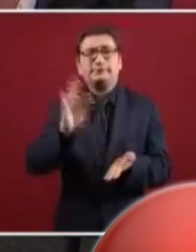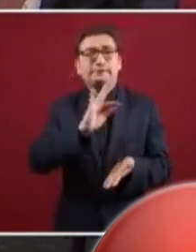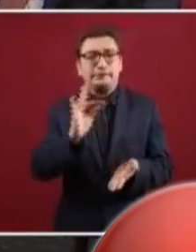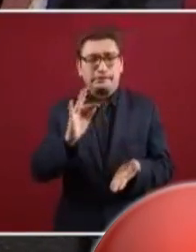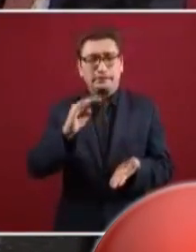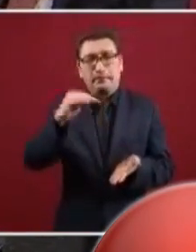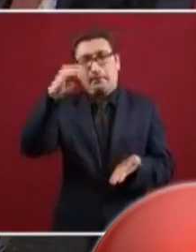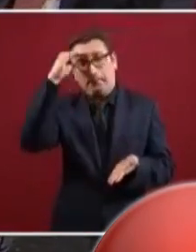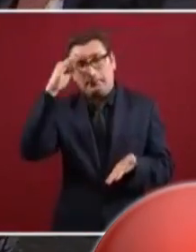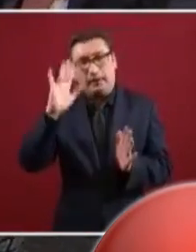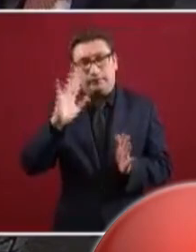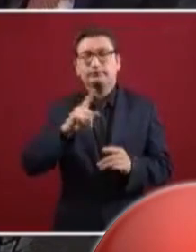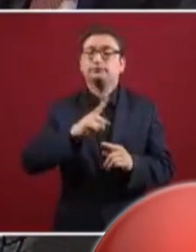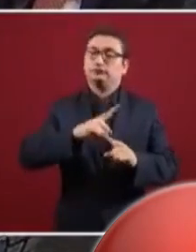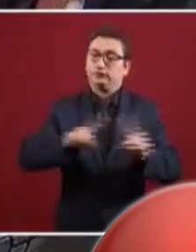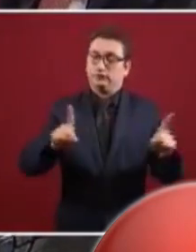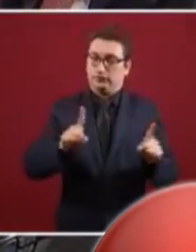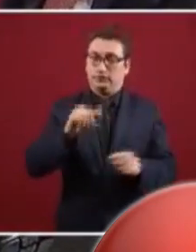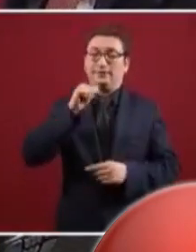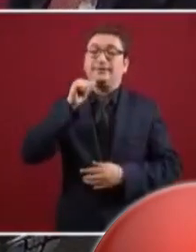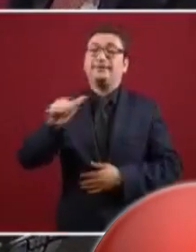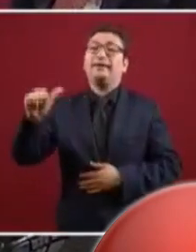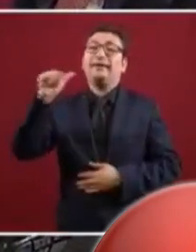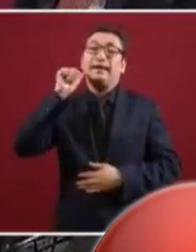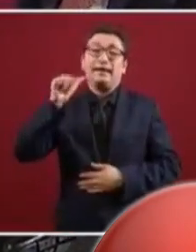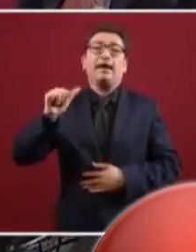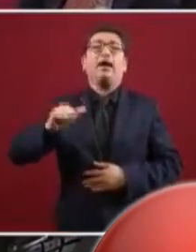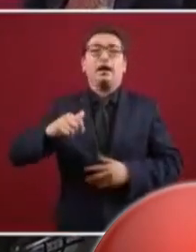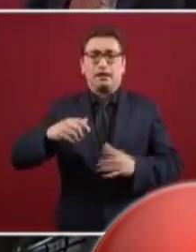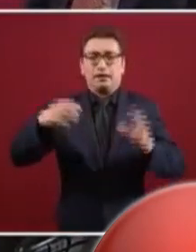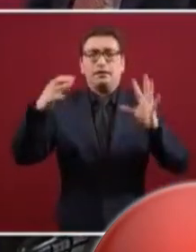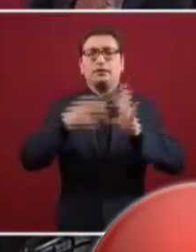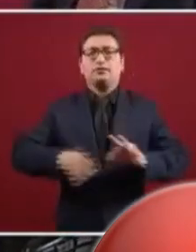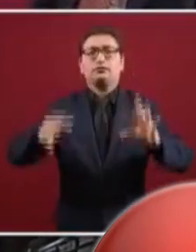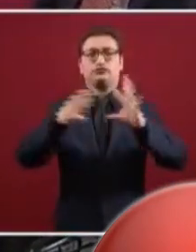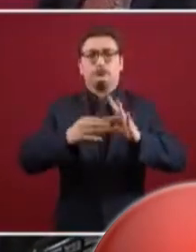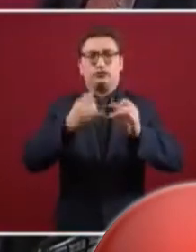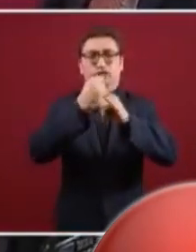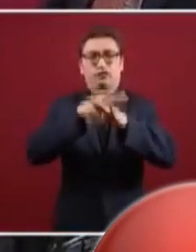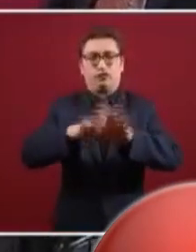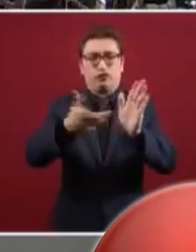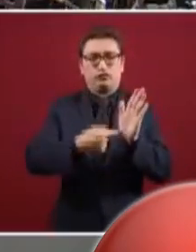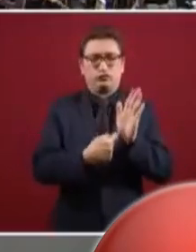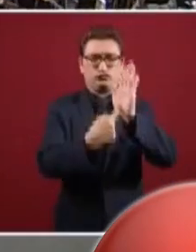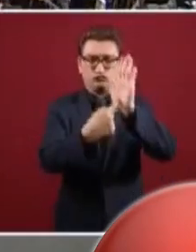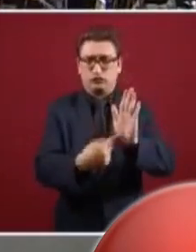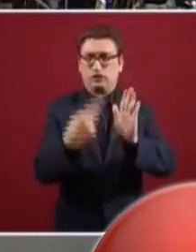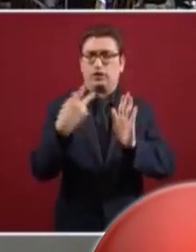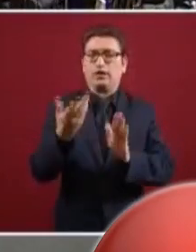Lo que se dio a conocer ayer fue lo que sucedió y esa es la información que tenemos. Acerca